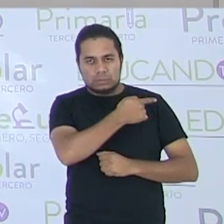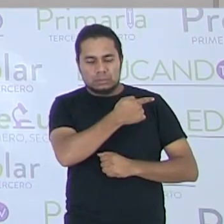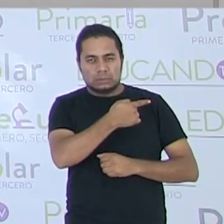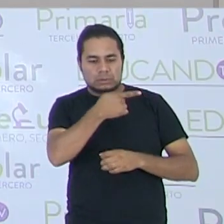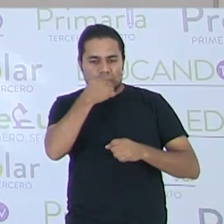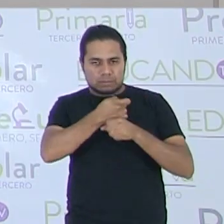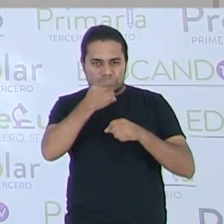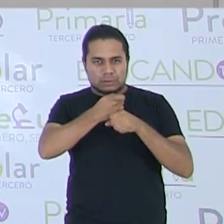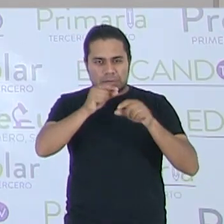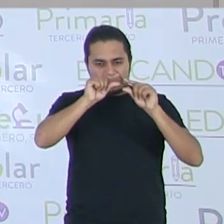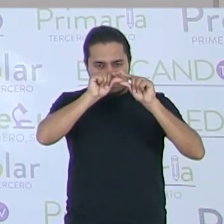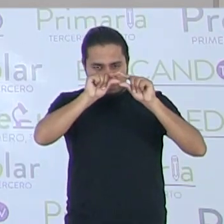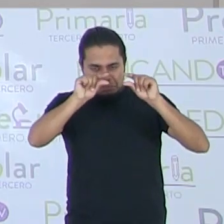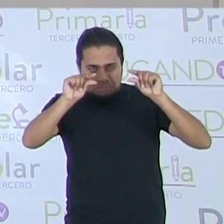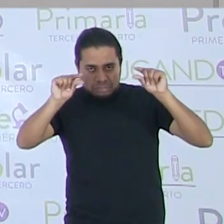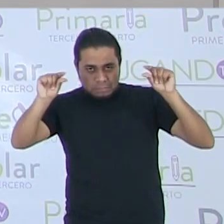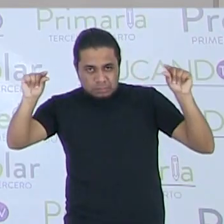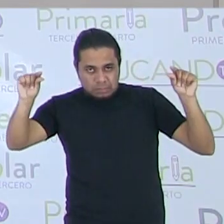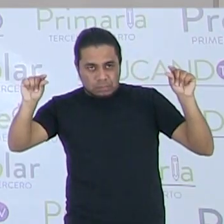primera